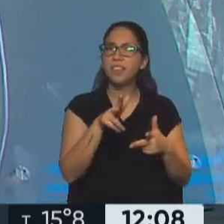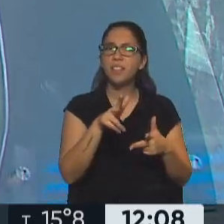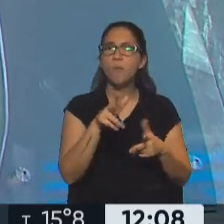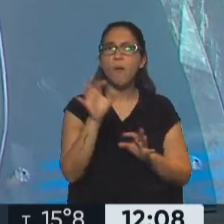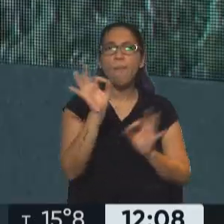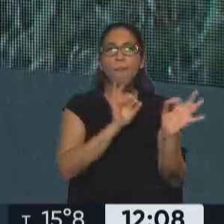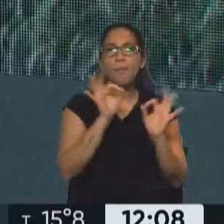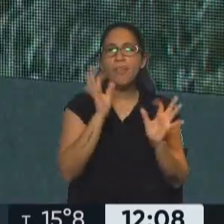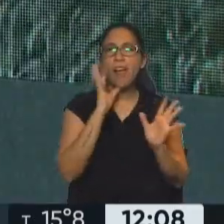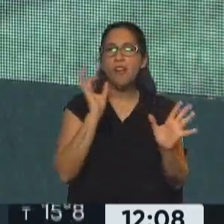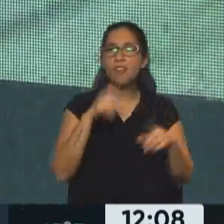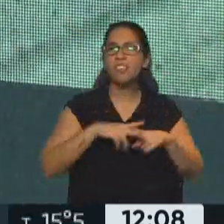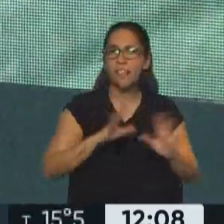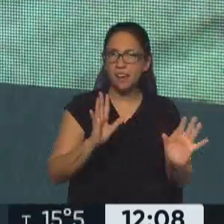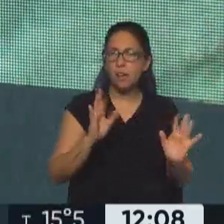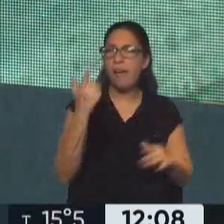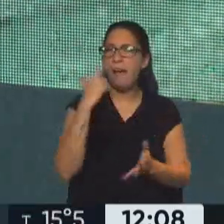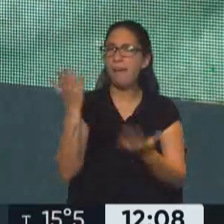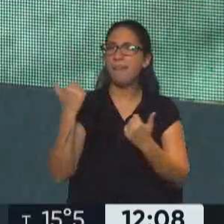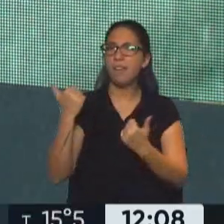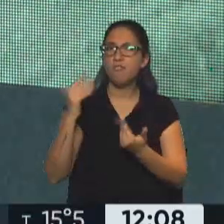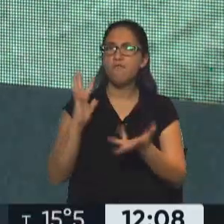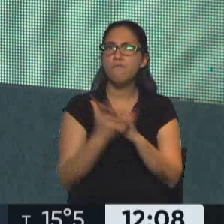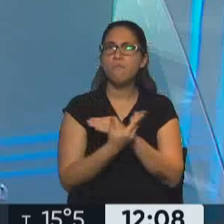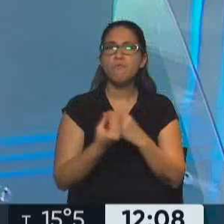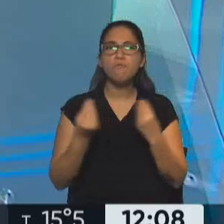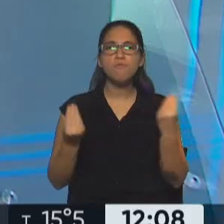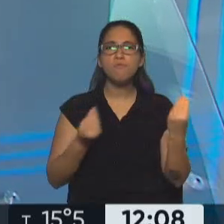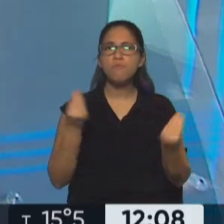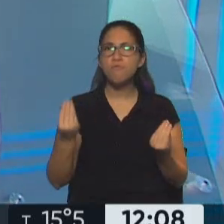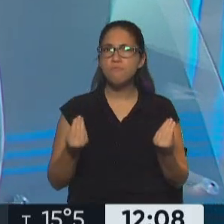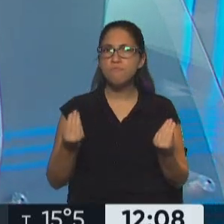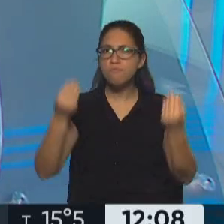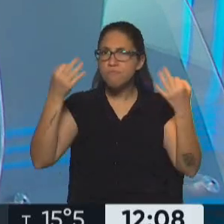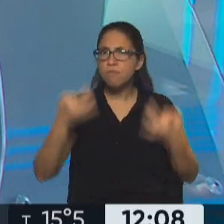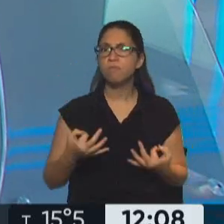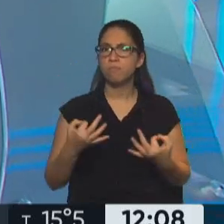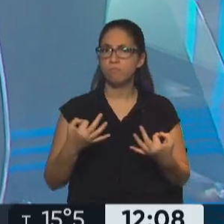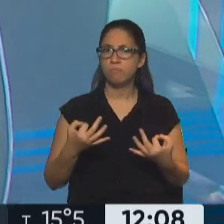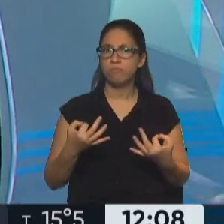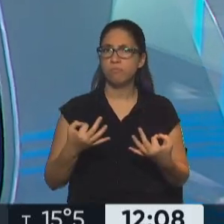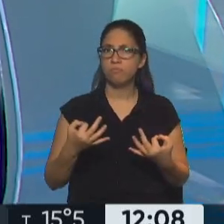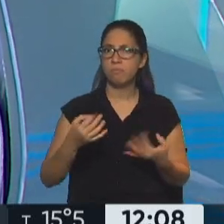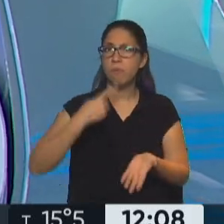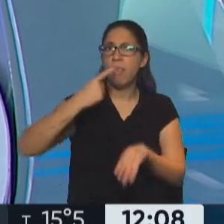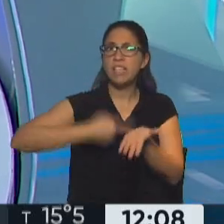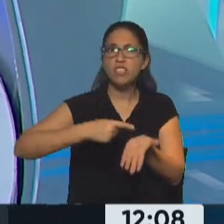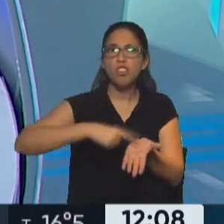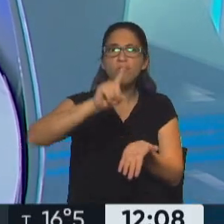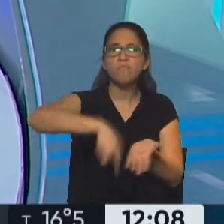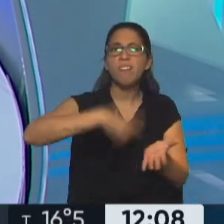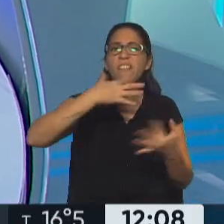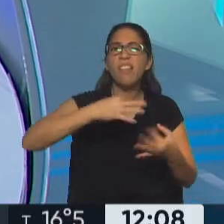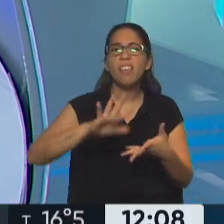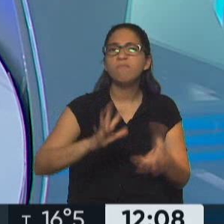medida. Tráenos sobre la mesa, ¿cómo se aplicaría? ¿Cómo sería la instrumentación de esta medida? Claro, el mecanismo